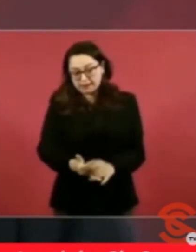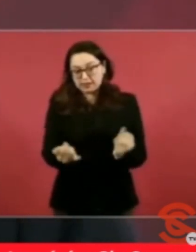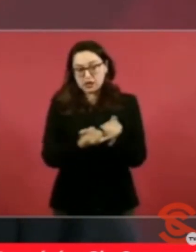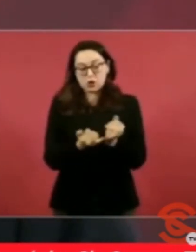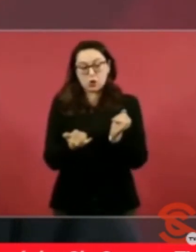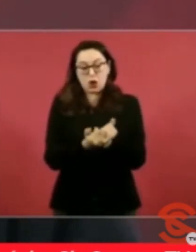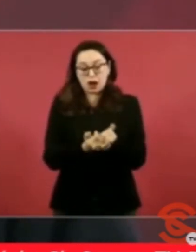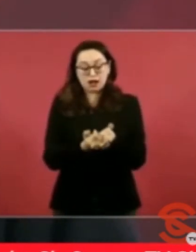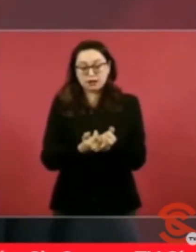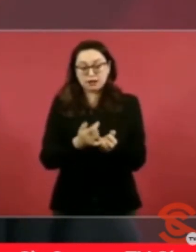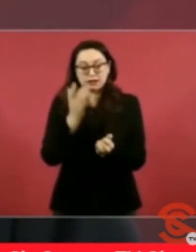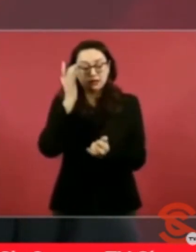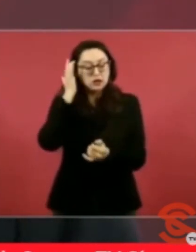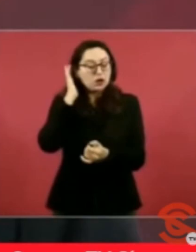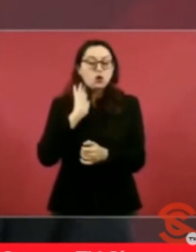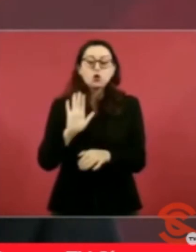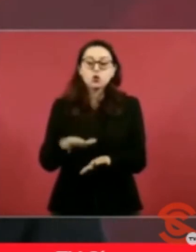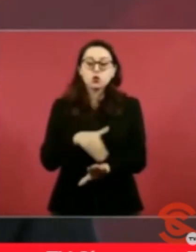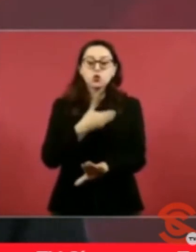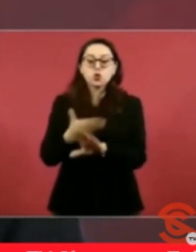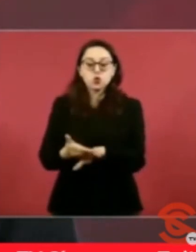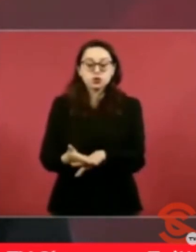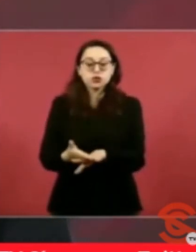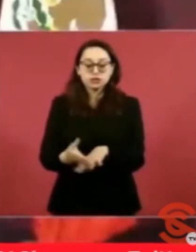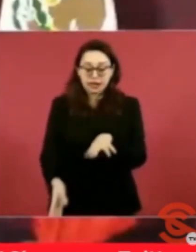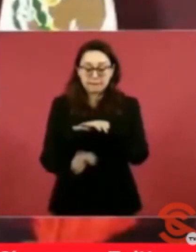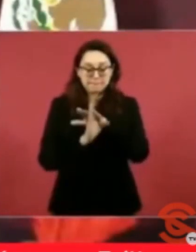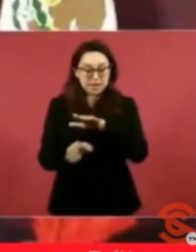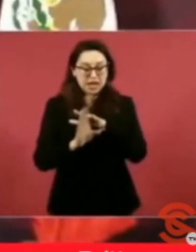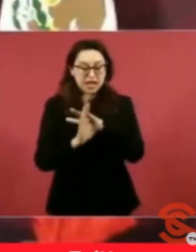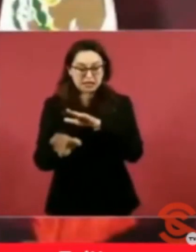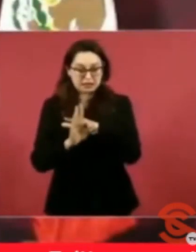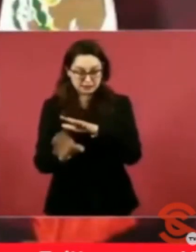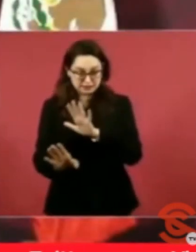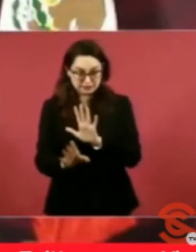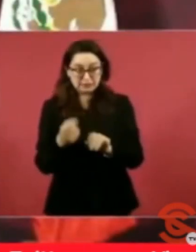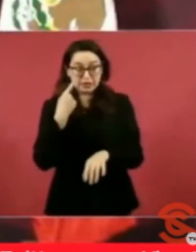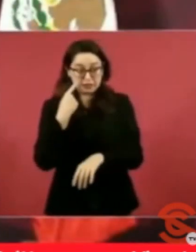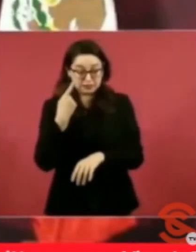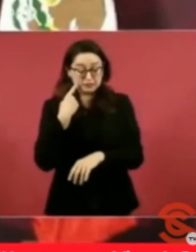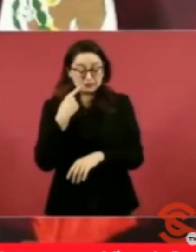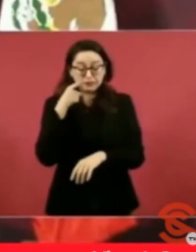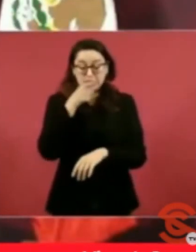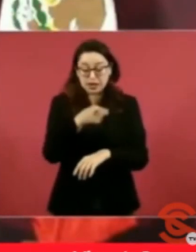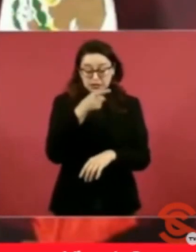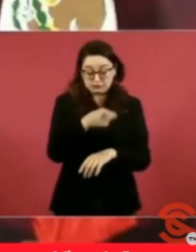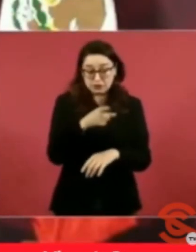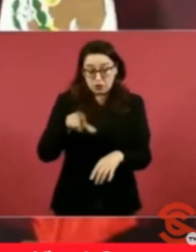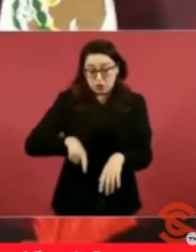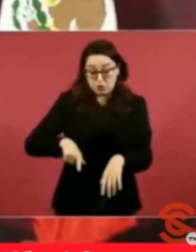DeSantis, y estaba en las encuestas arriba.